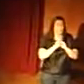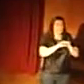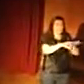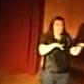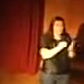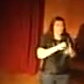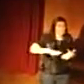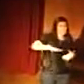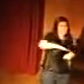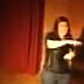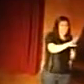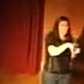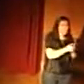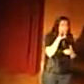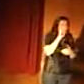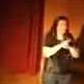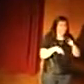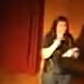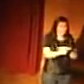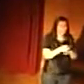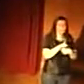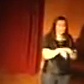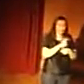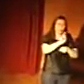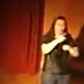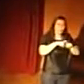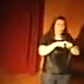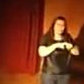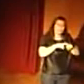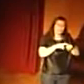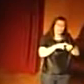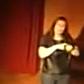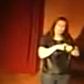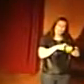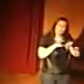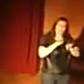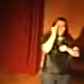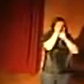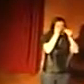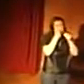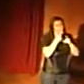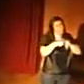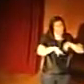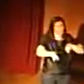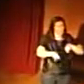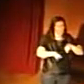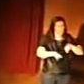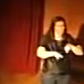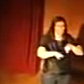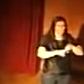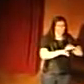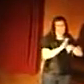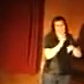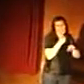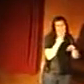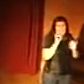que incluso los siglos siguientes con otro tipo de de pensamiento diferente y otro tipo de inquietudes diferentes por